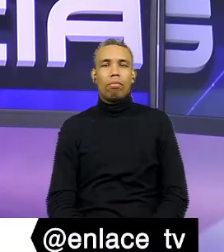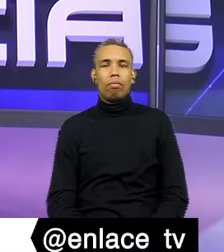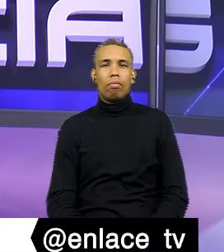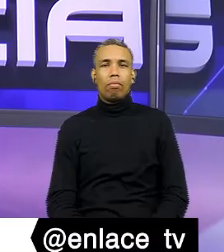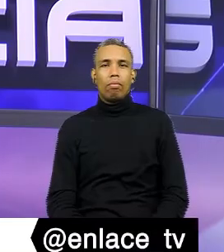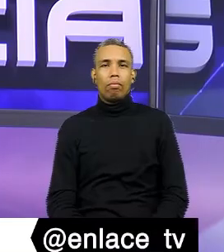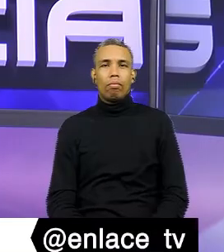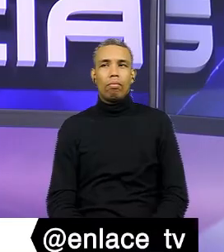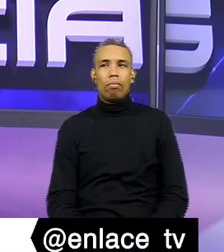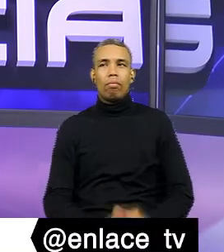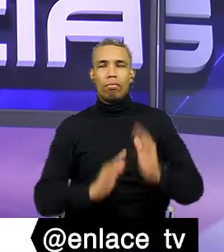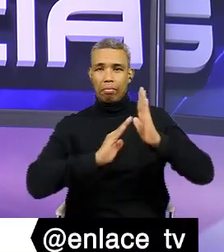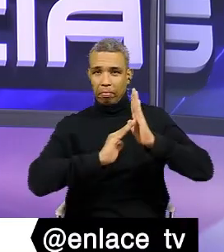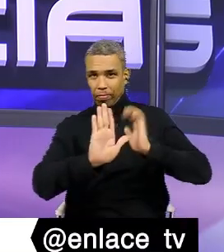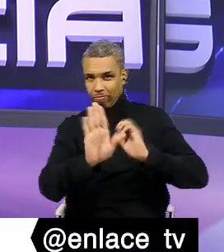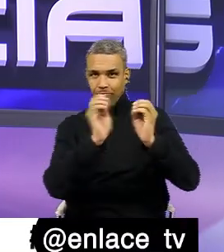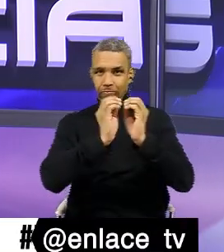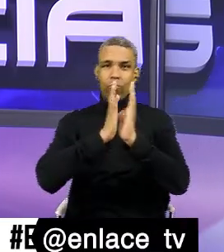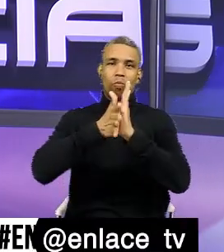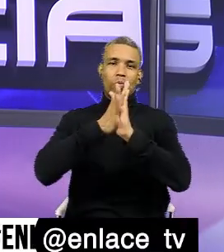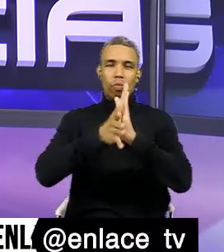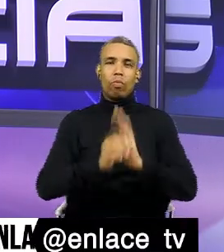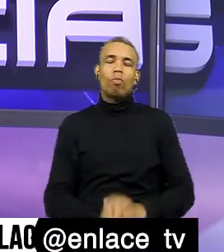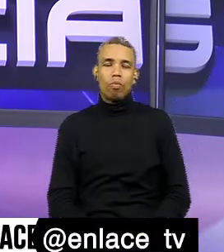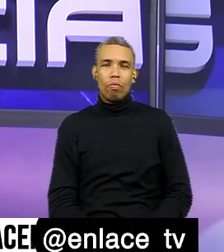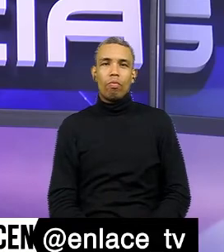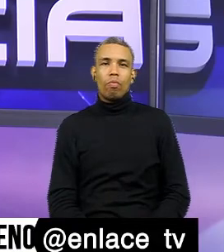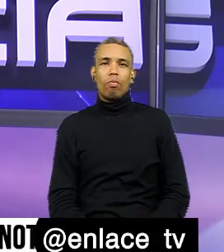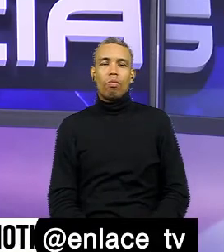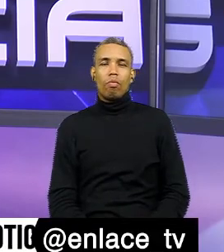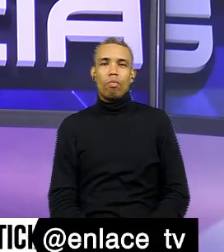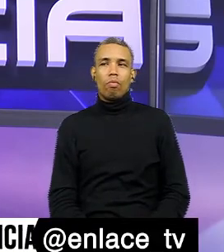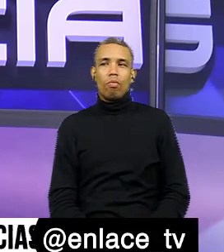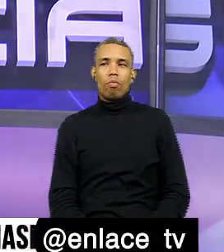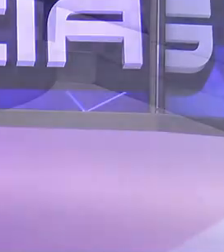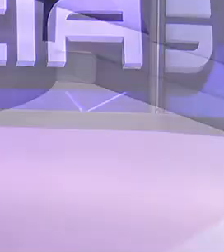Momento de hacer una pausa y ya regresamos con más información a Enlace Noticias.